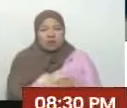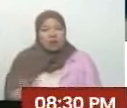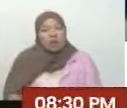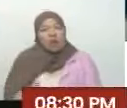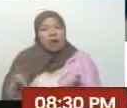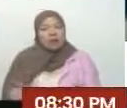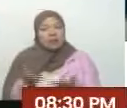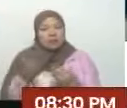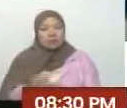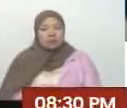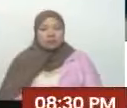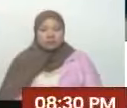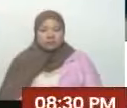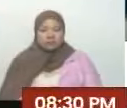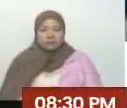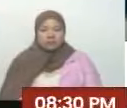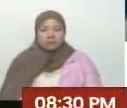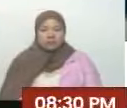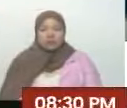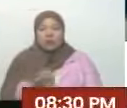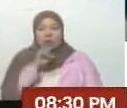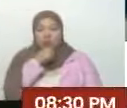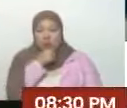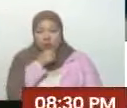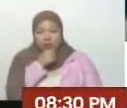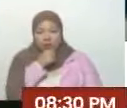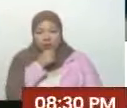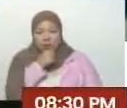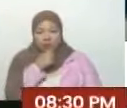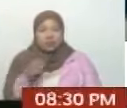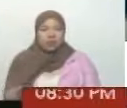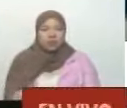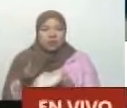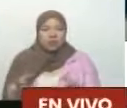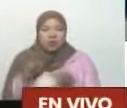Este es un abuelo con energía y ánimo, con fuerza.